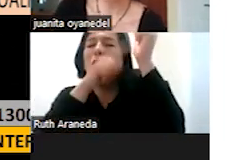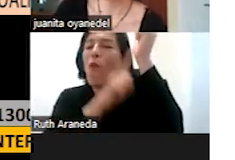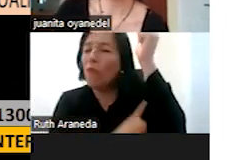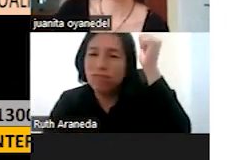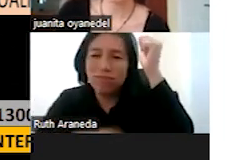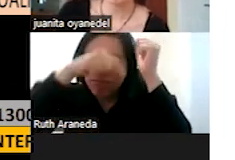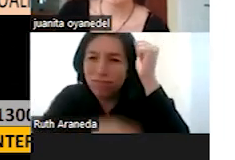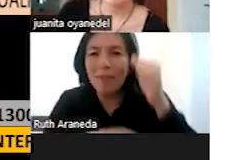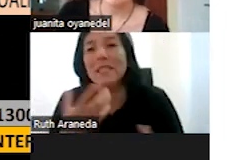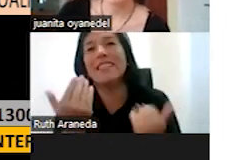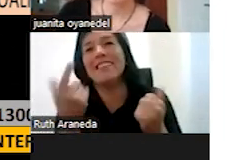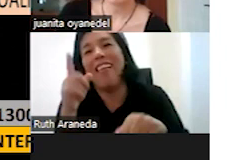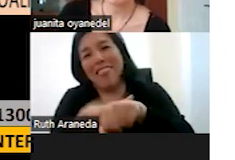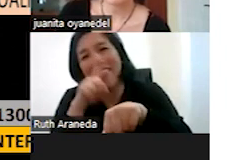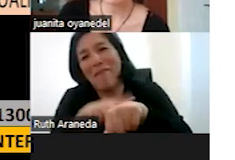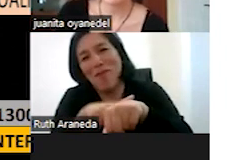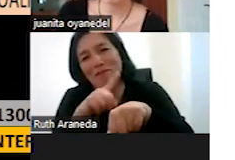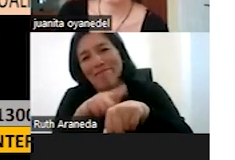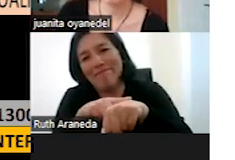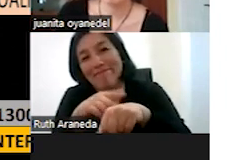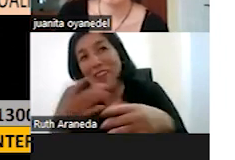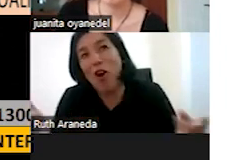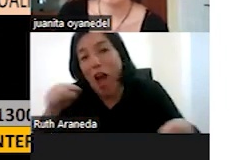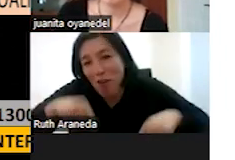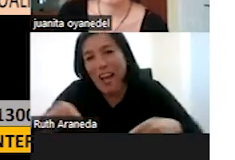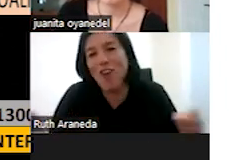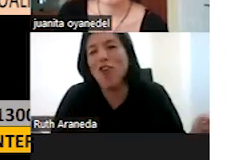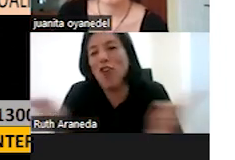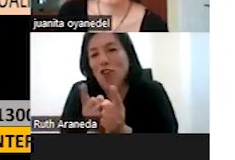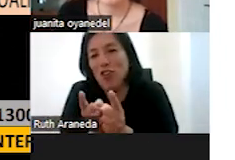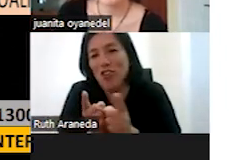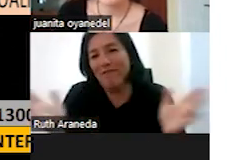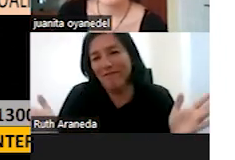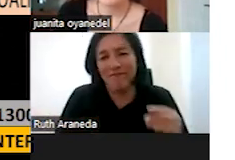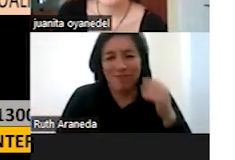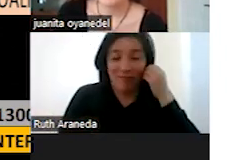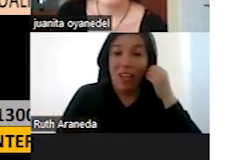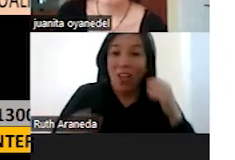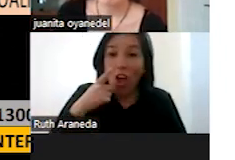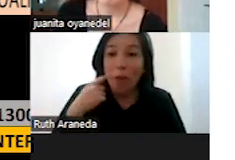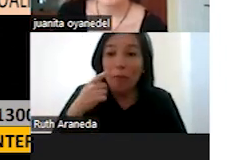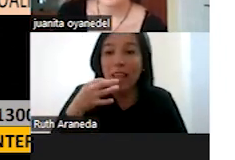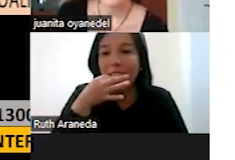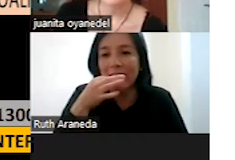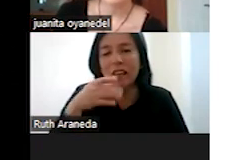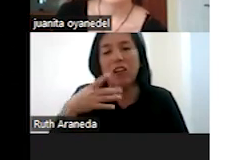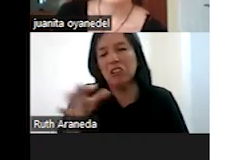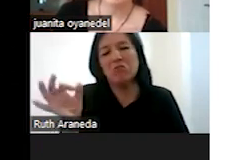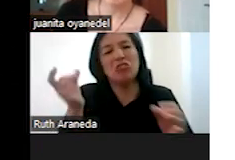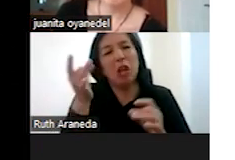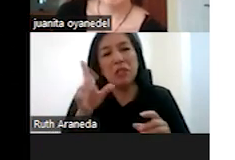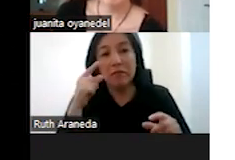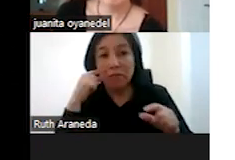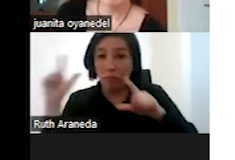con mucho más tiempo. Eso, José Miguel. Bueno, muchas gracias, Juanita. Vamos a tratar de avanzar entonces con